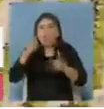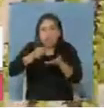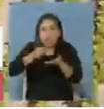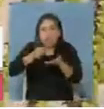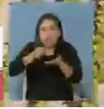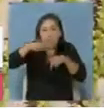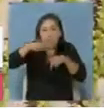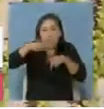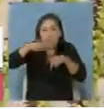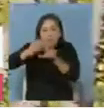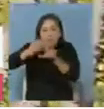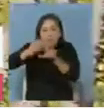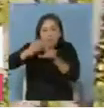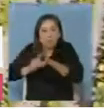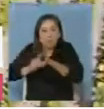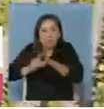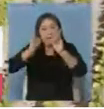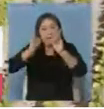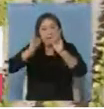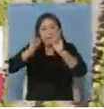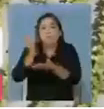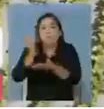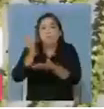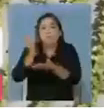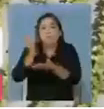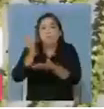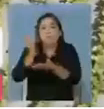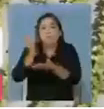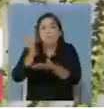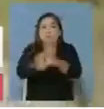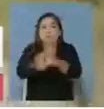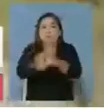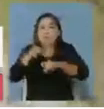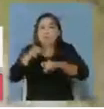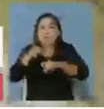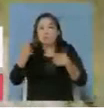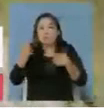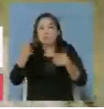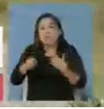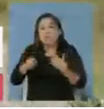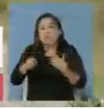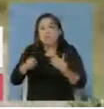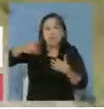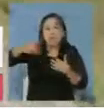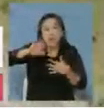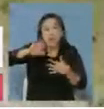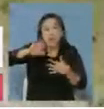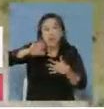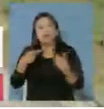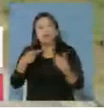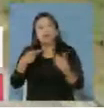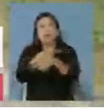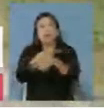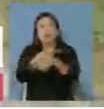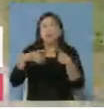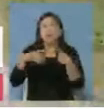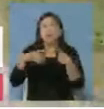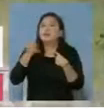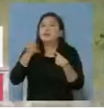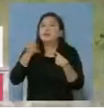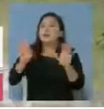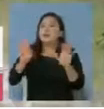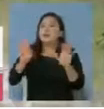también sabemos que el productor con los recursos que cuenta para el resto del año efectivamente son los recursos el fondo especial